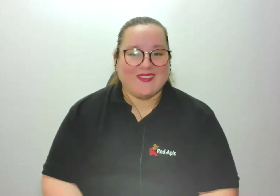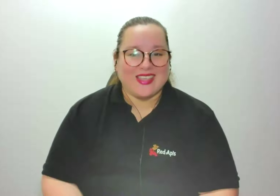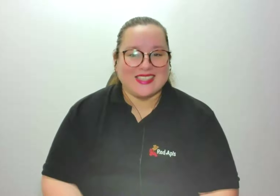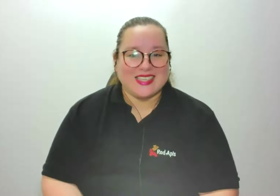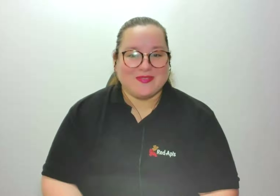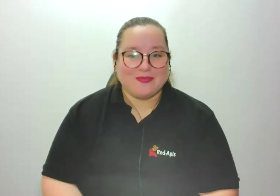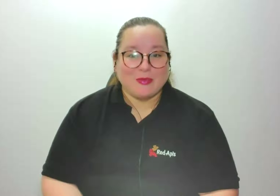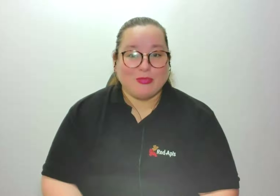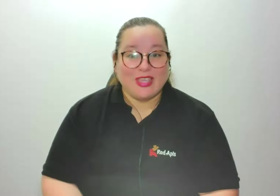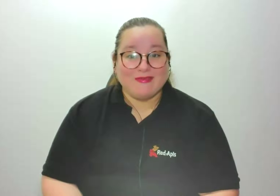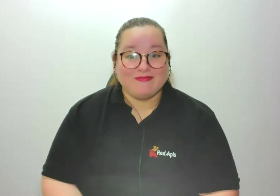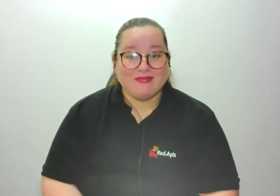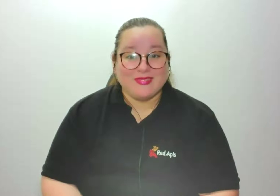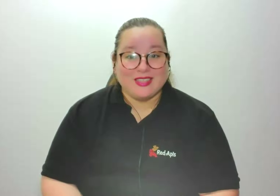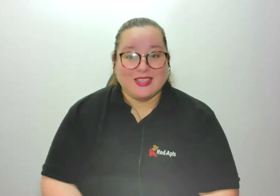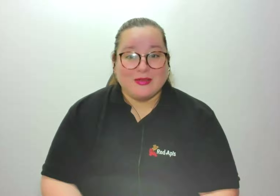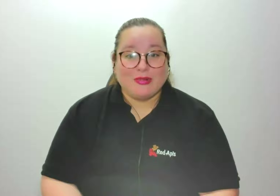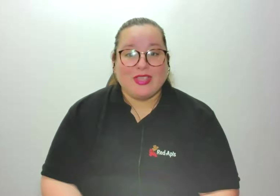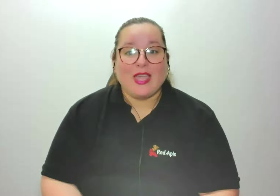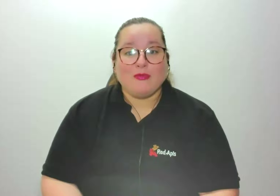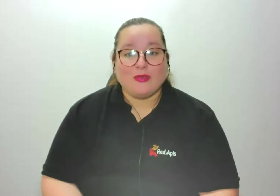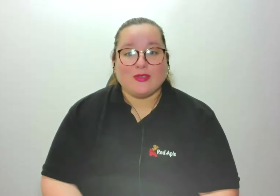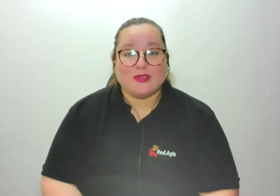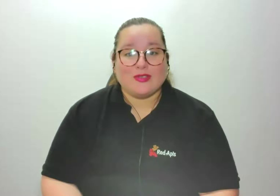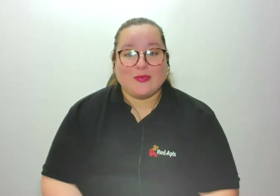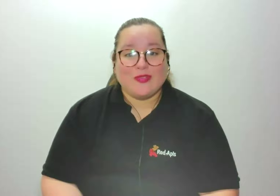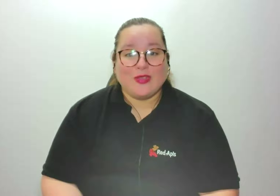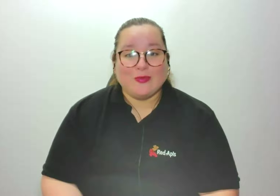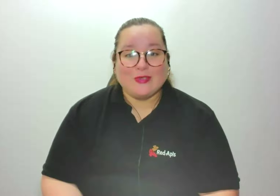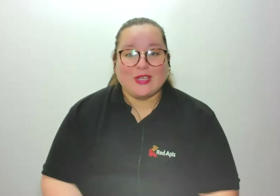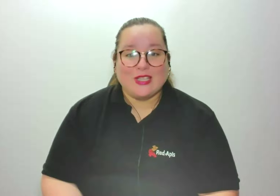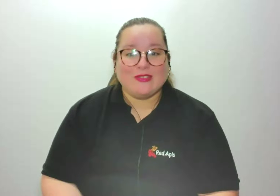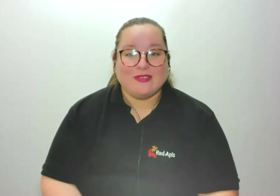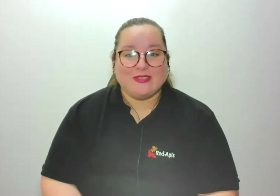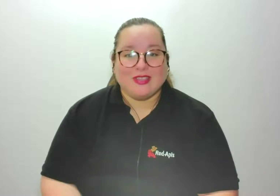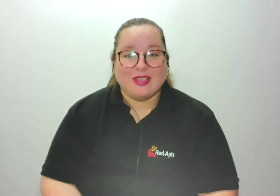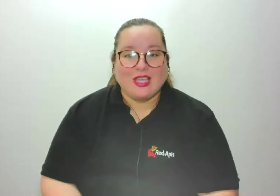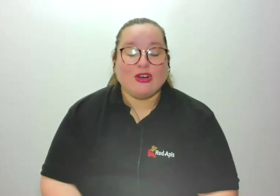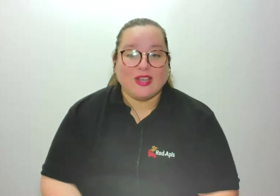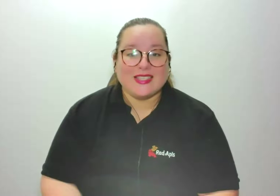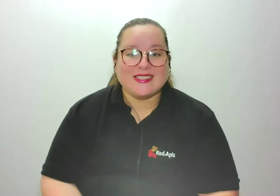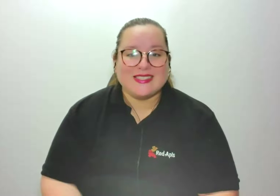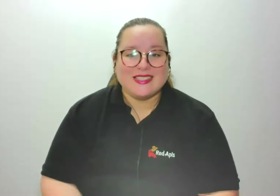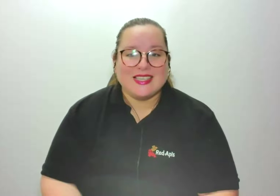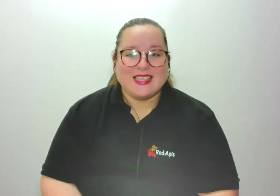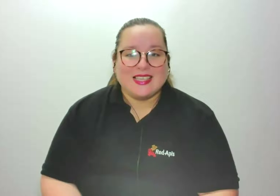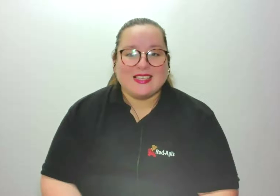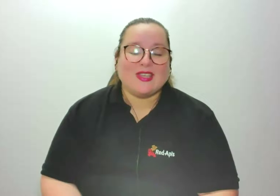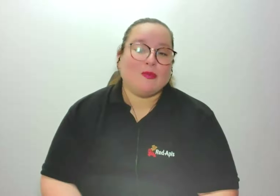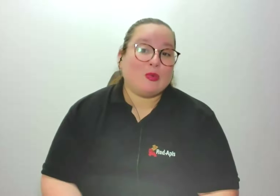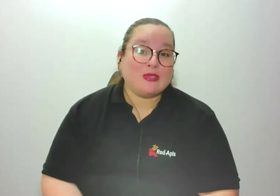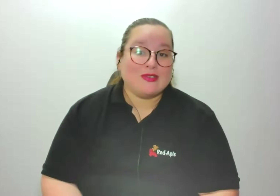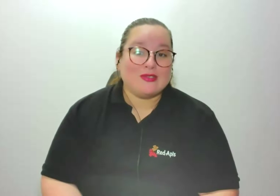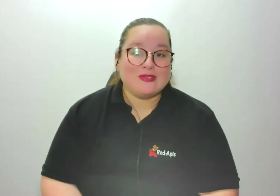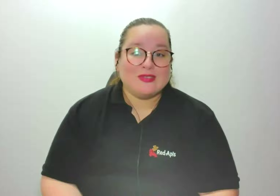con la lengua de señas. ¿Por qué? Porque hay muchos, nosotros hemos visto muchos niños y jóvenes que